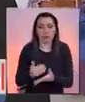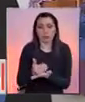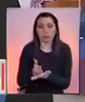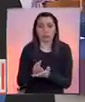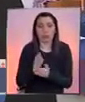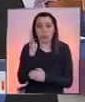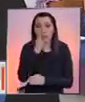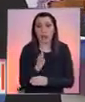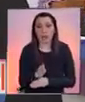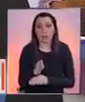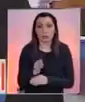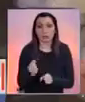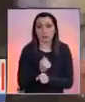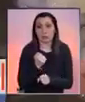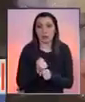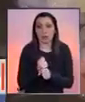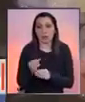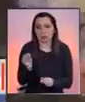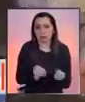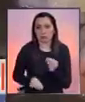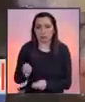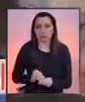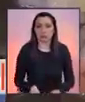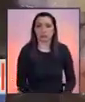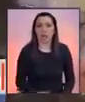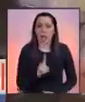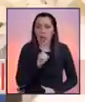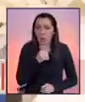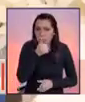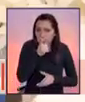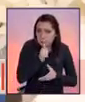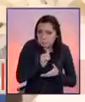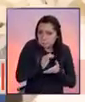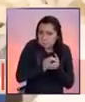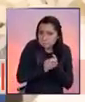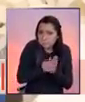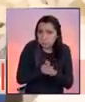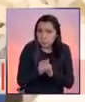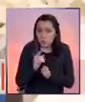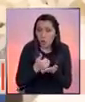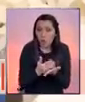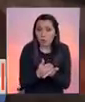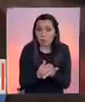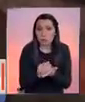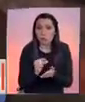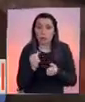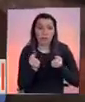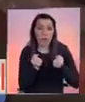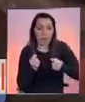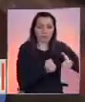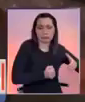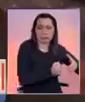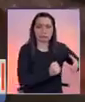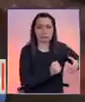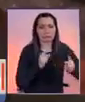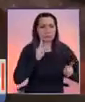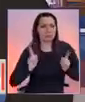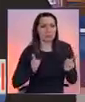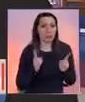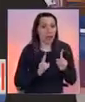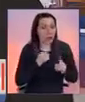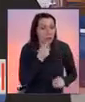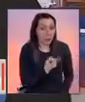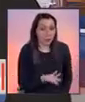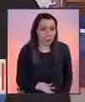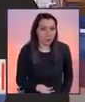Brasil que coloca en la feijoada. ¿Pero hay algún secreto? A lo mejor cocinan con un poco de baile, un poco de ritmo, algo.